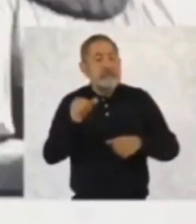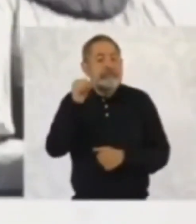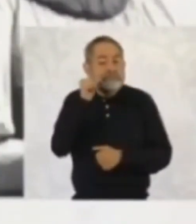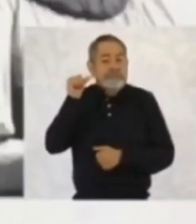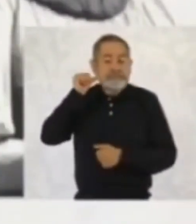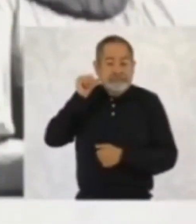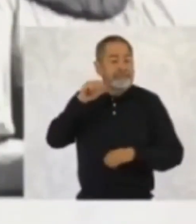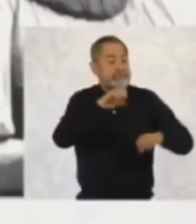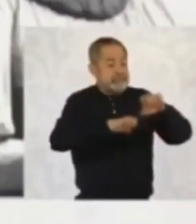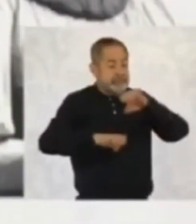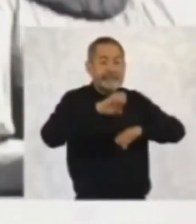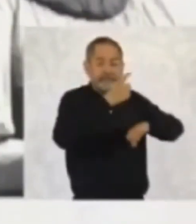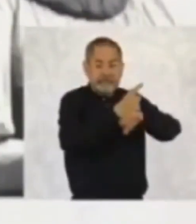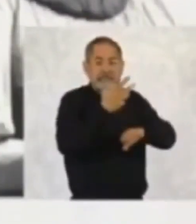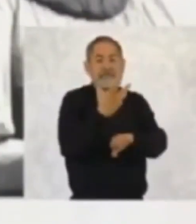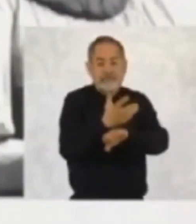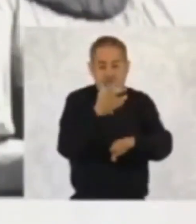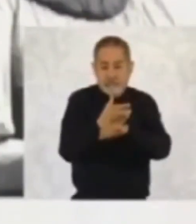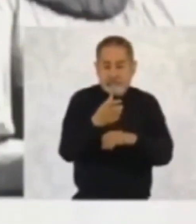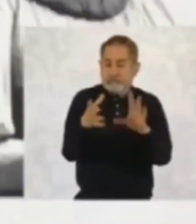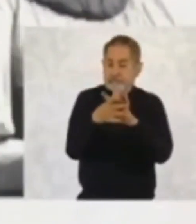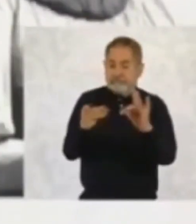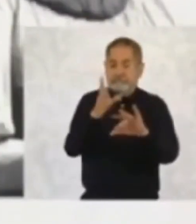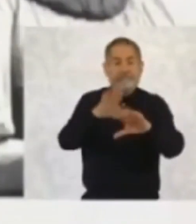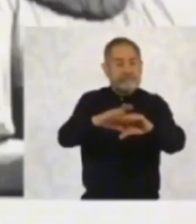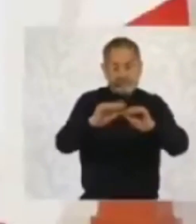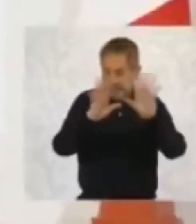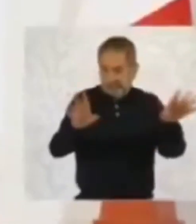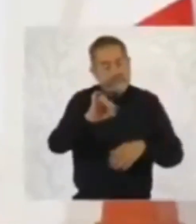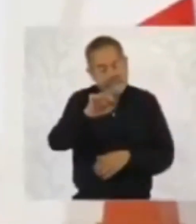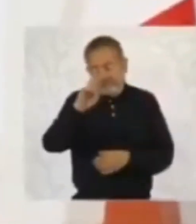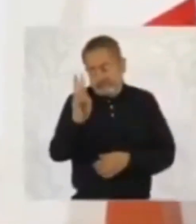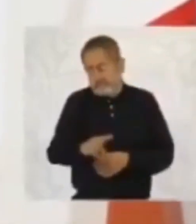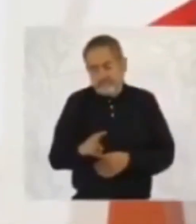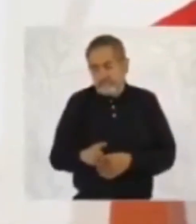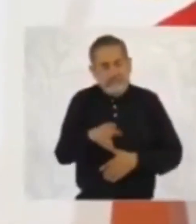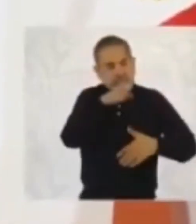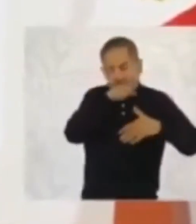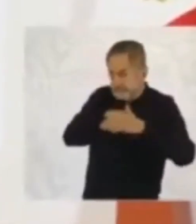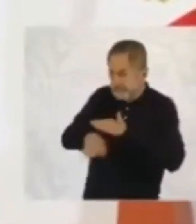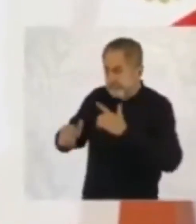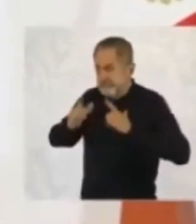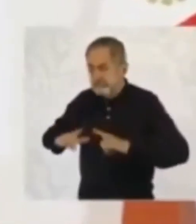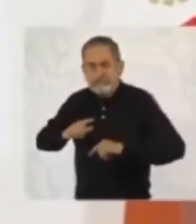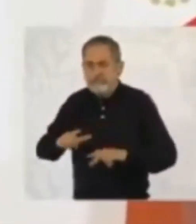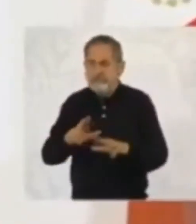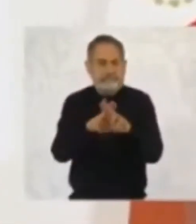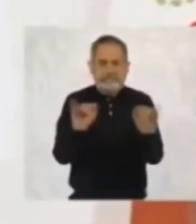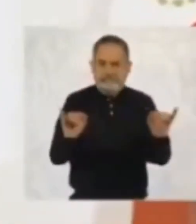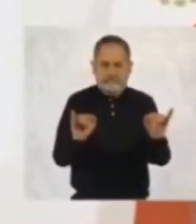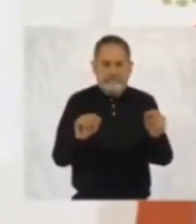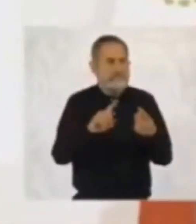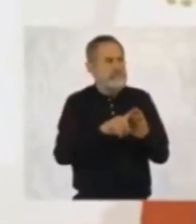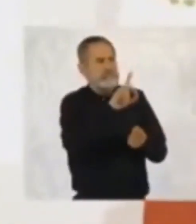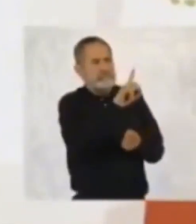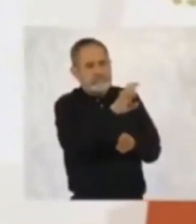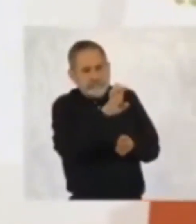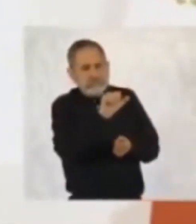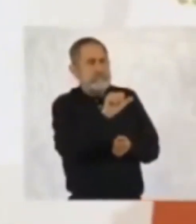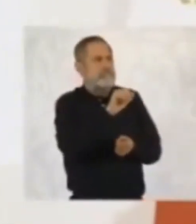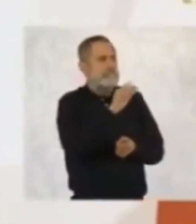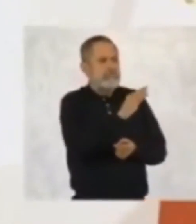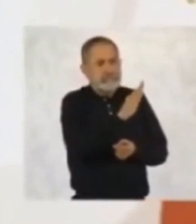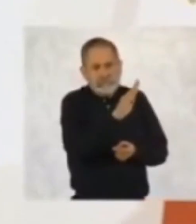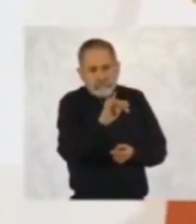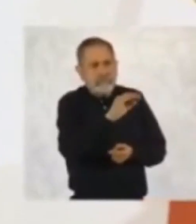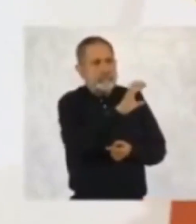de ayer la Embajada de los Estados Unidos hace una aclaración de que en efecto no participa ninguna agencia de los Estados Unidos